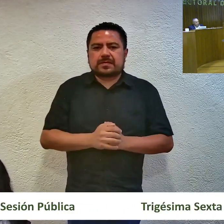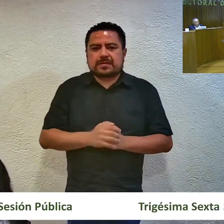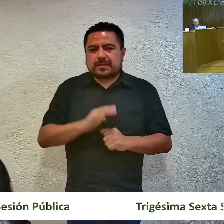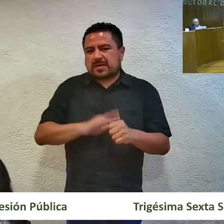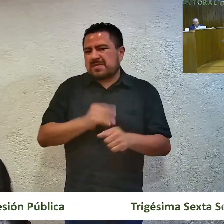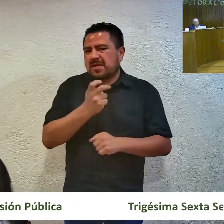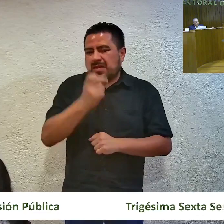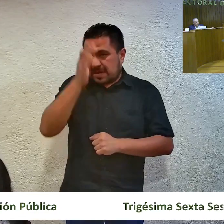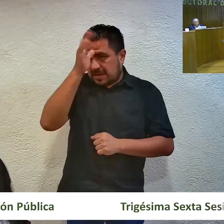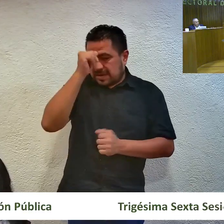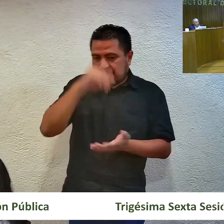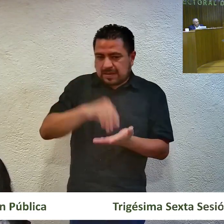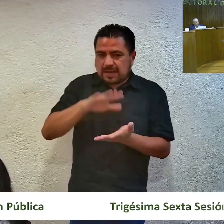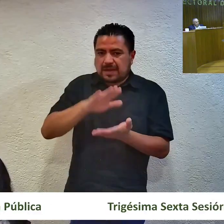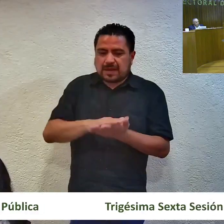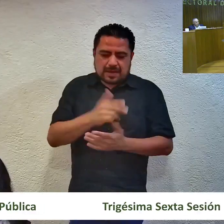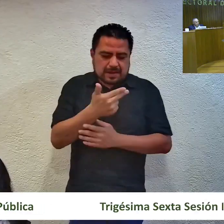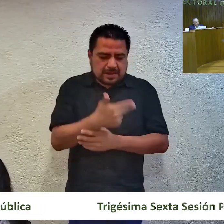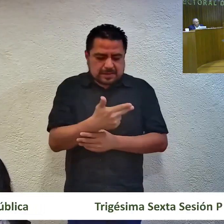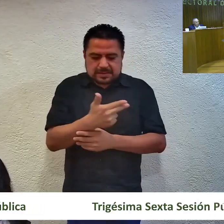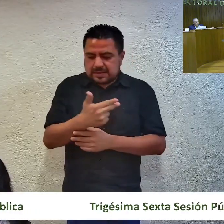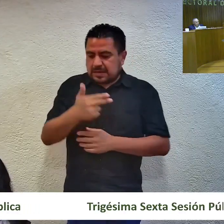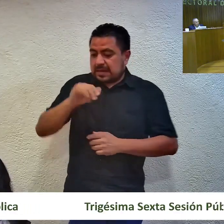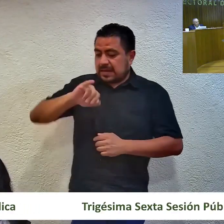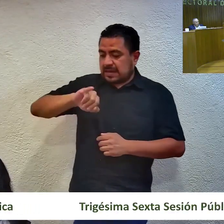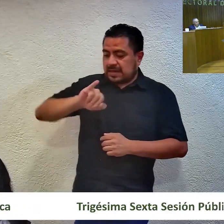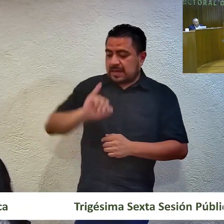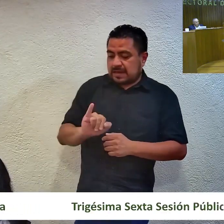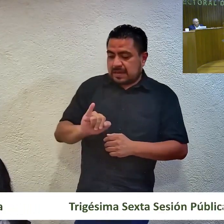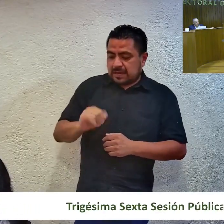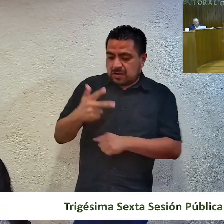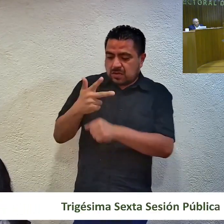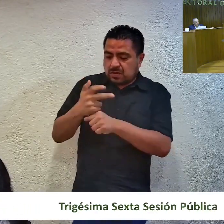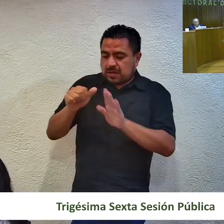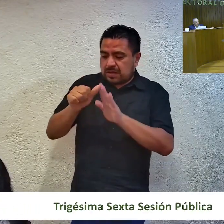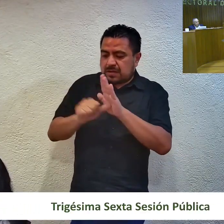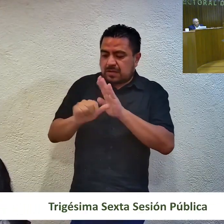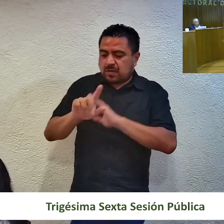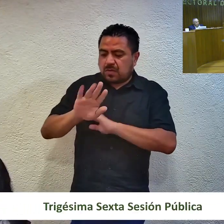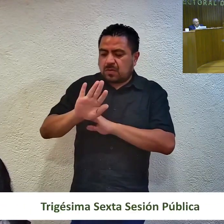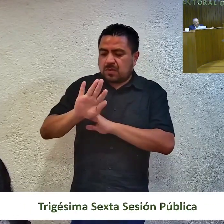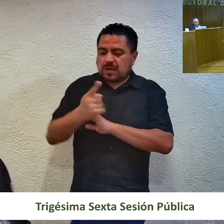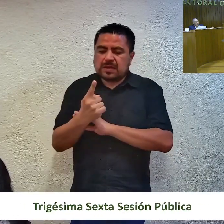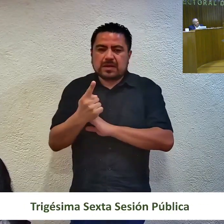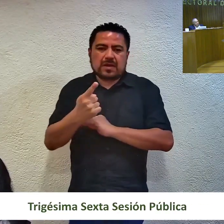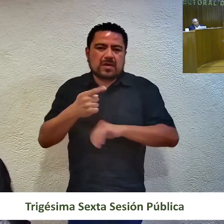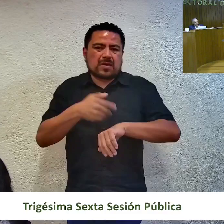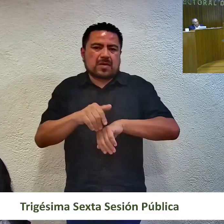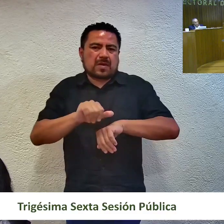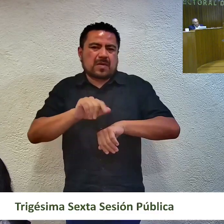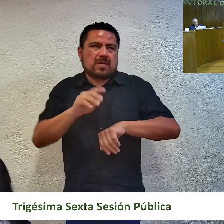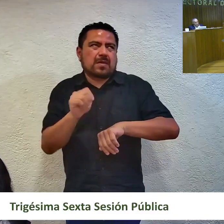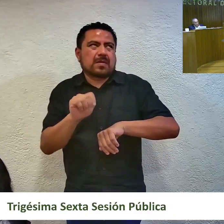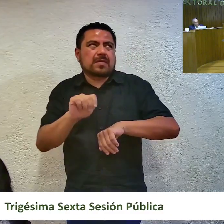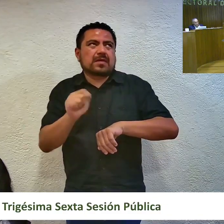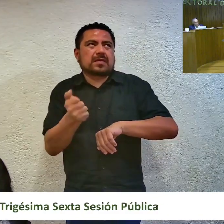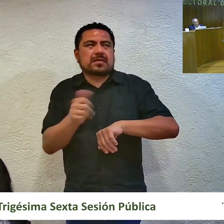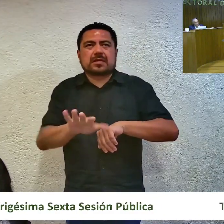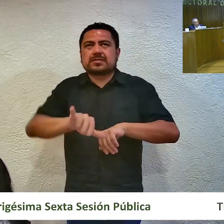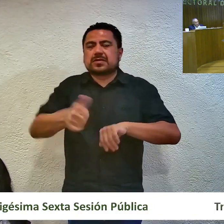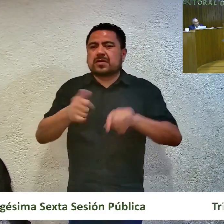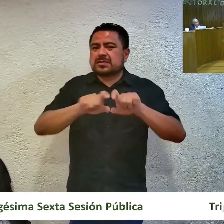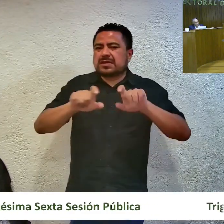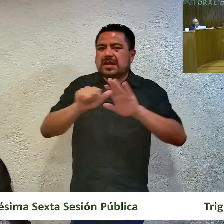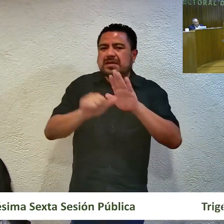porque en la aprobación de los incisos H e I de la fracción octava del artículo 41 y fracción 9, 10 y 11 del artículo 134